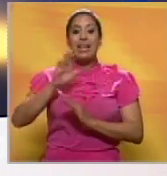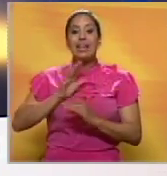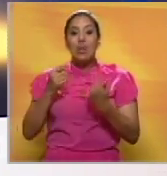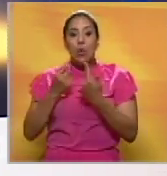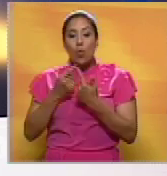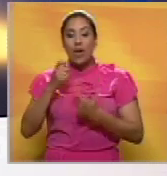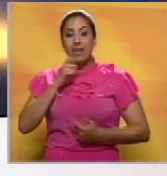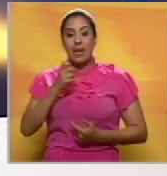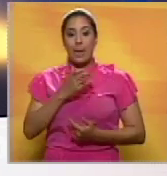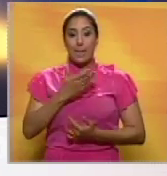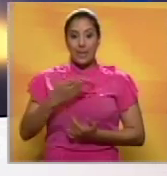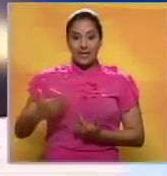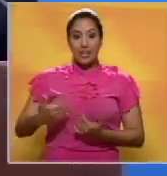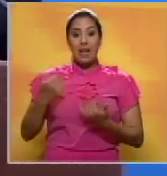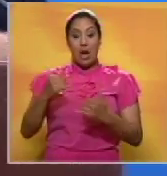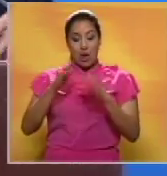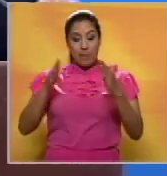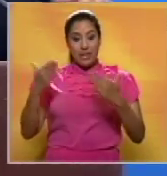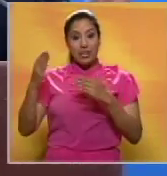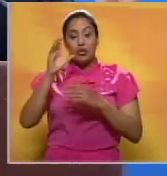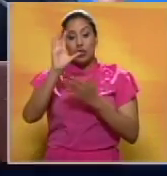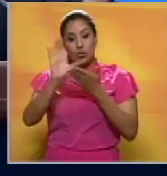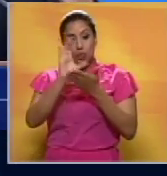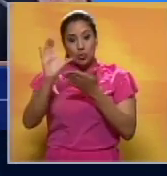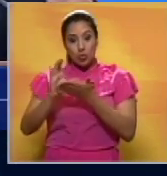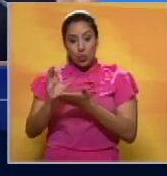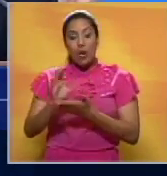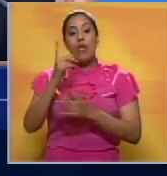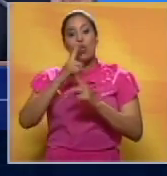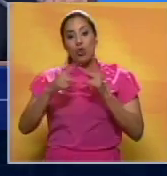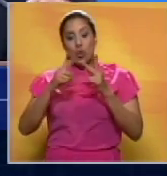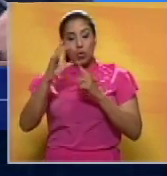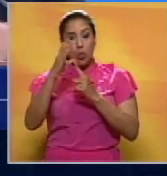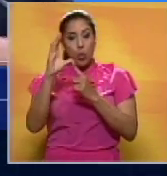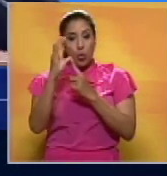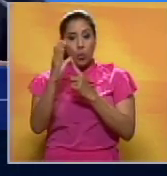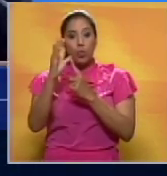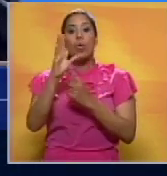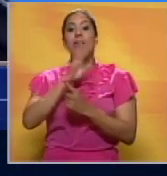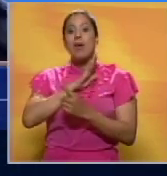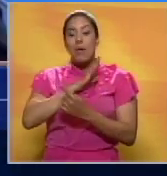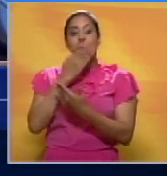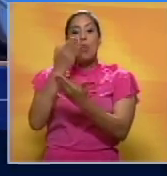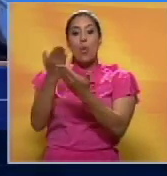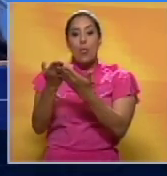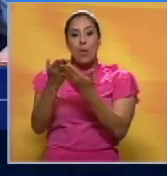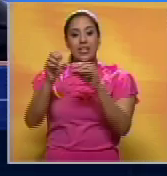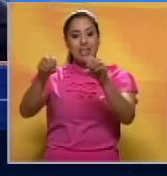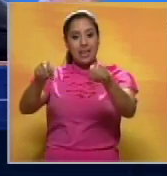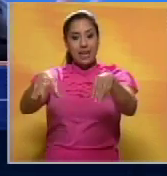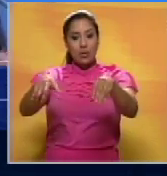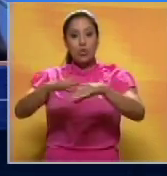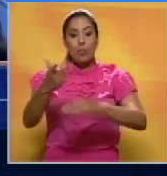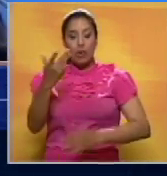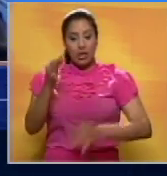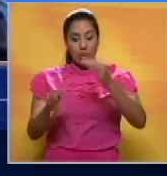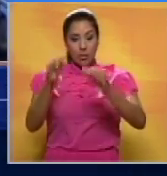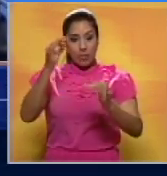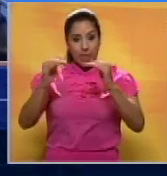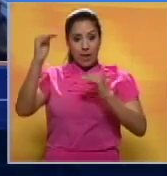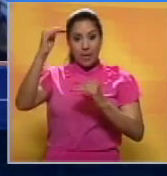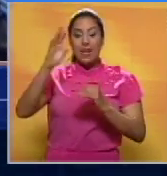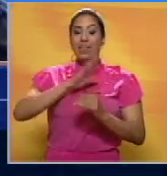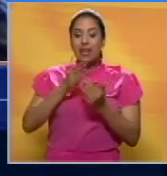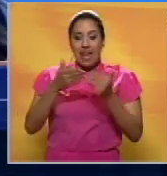encuentra implicado el mandatario. El ministro de Ciudades, Bruno Araujo, y el de Cultura, Robert Freire, presentaron la renuncia luego de que el Tribunal Supremo del